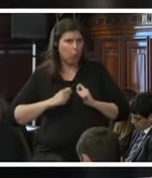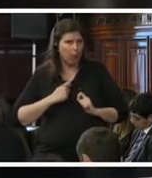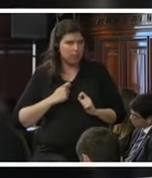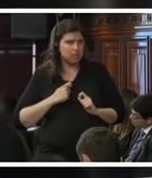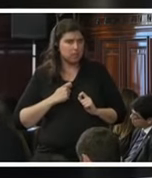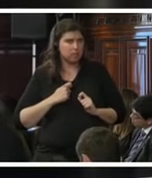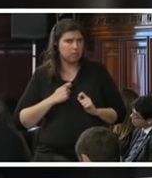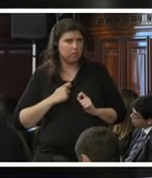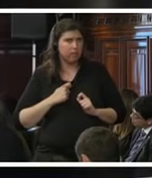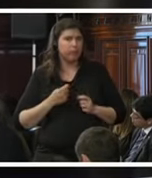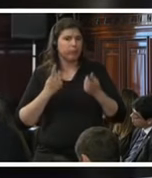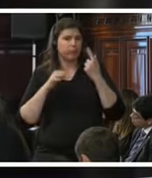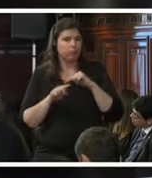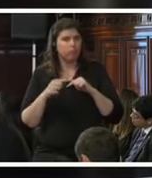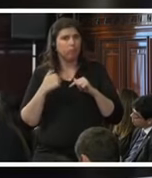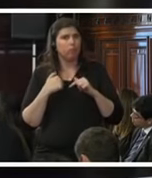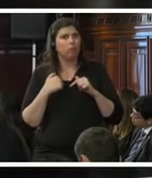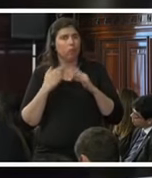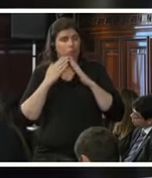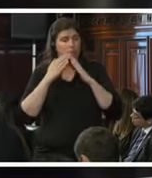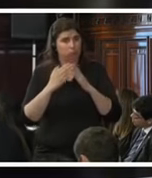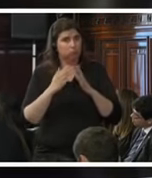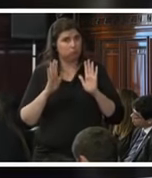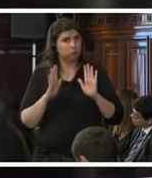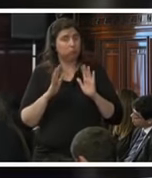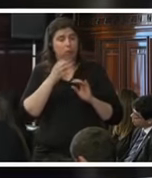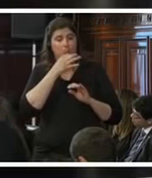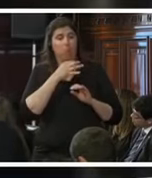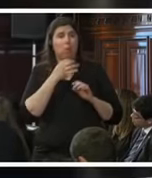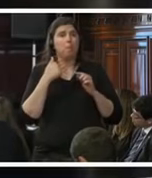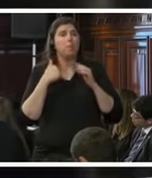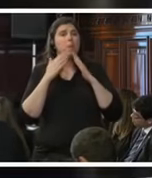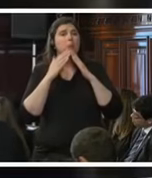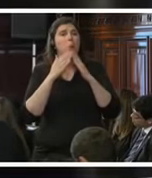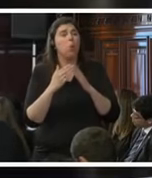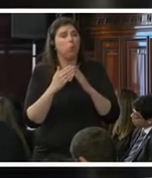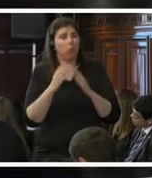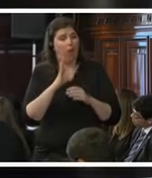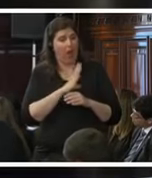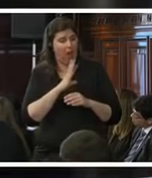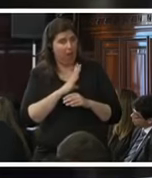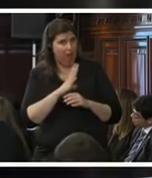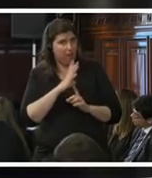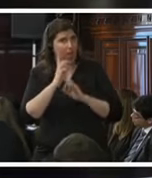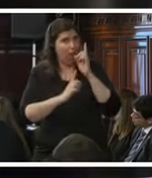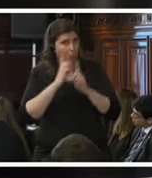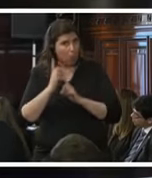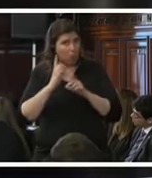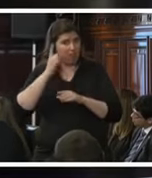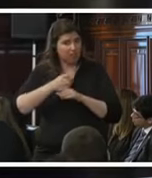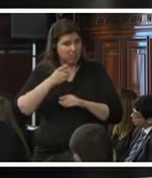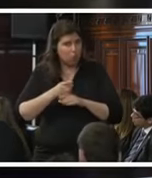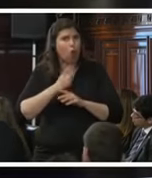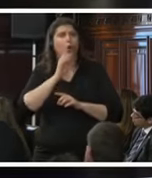me ha prometido por dos veces que seguía, que se iba a hacer. Entonces, mi pregunta es si hay, si hubo alguna decisión, alguna